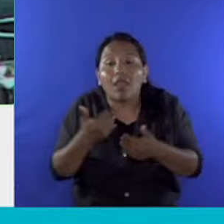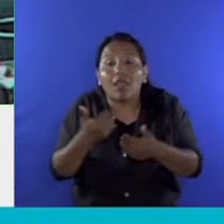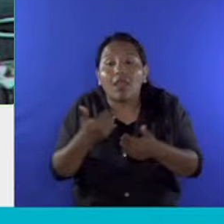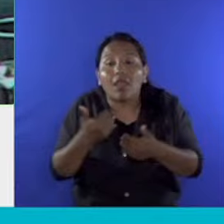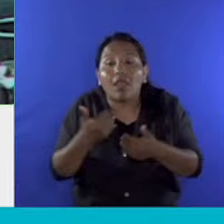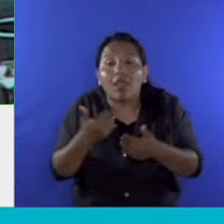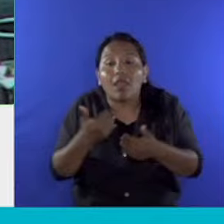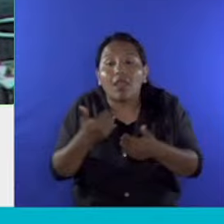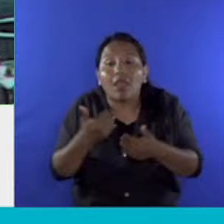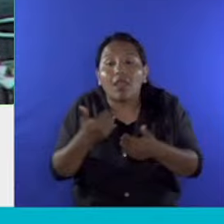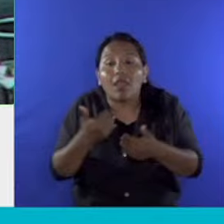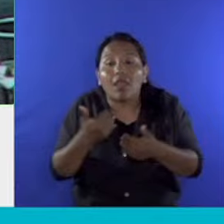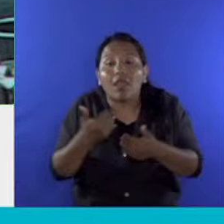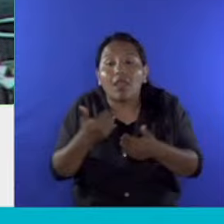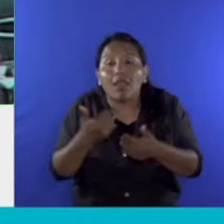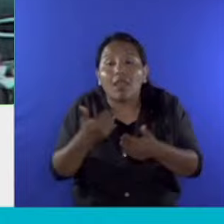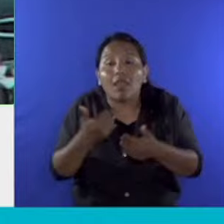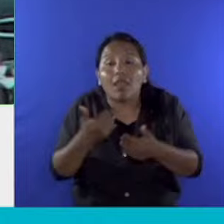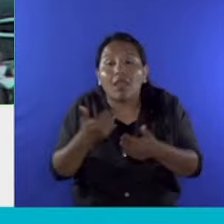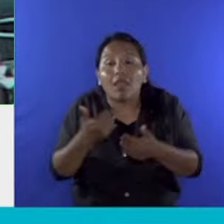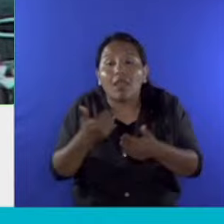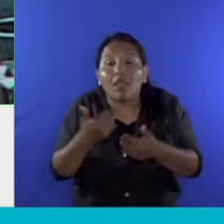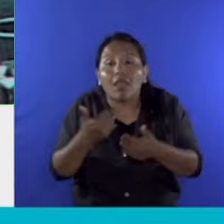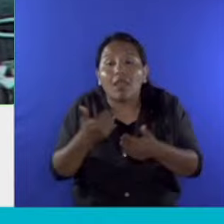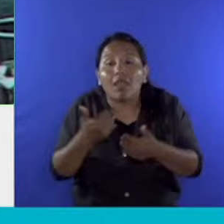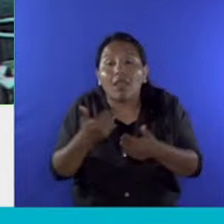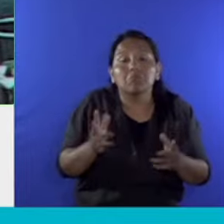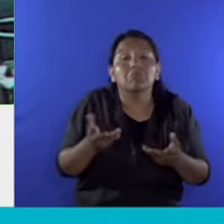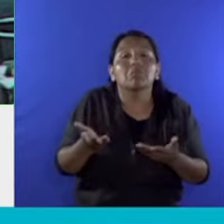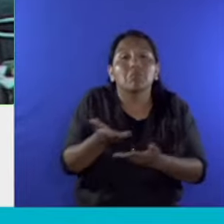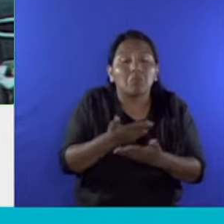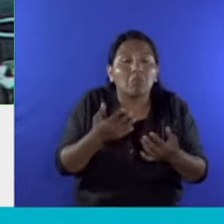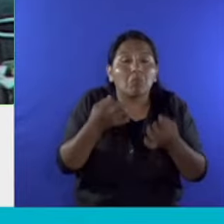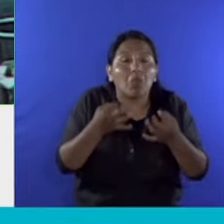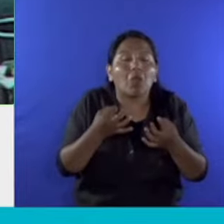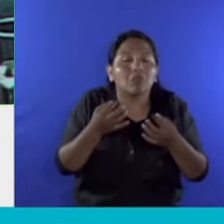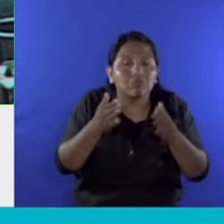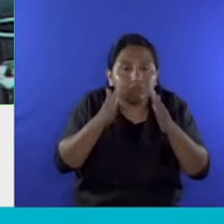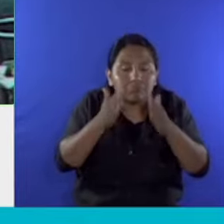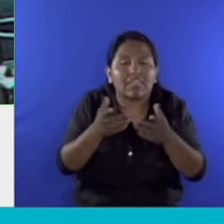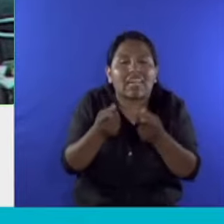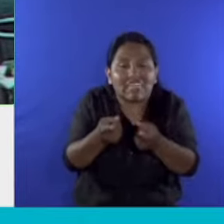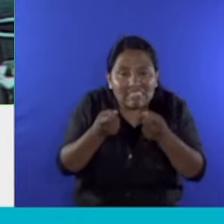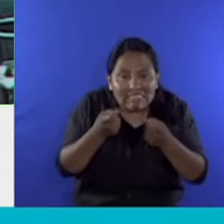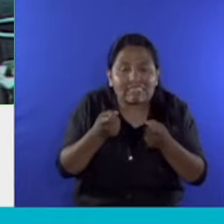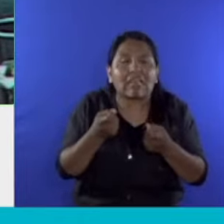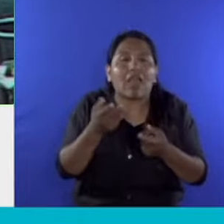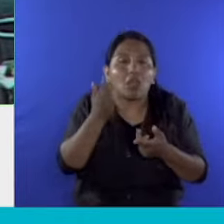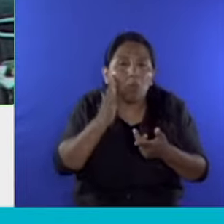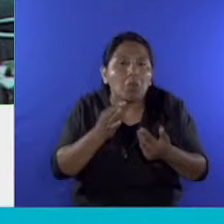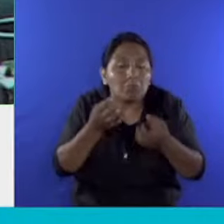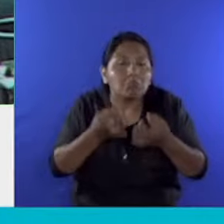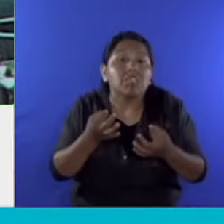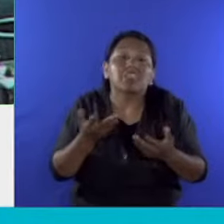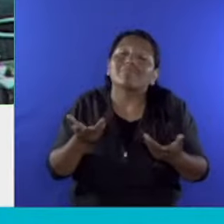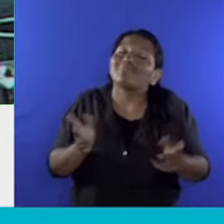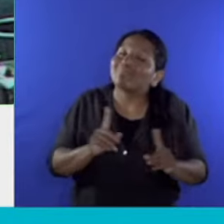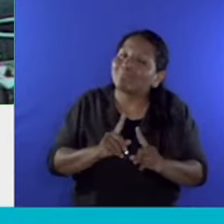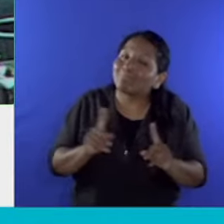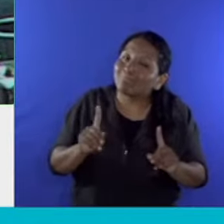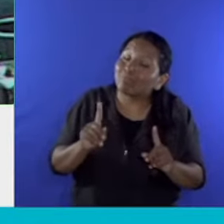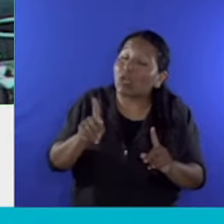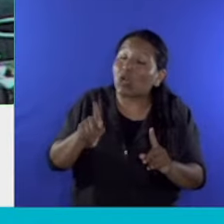fueran oligopolios buenos, que fueran filantrópicos y que estuvieran muy compenetrados de las necesidades de salud de los argentinos. Pero resulta que